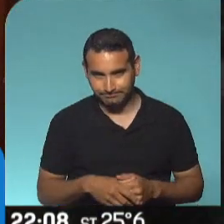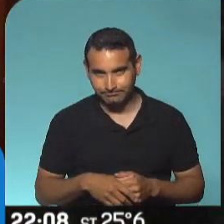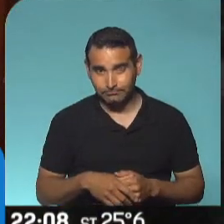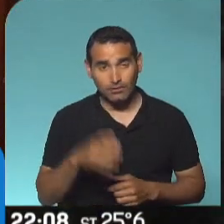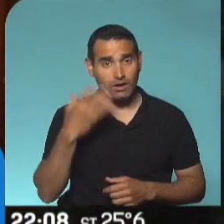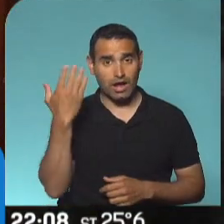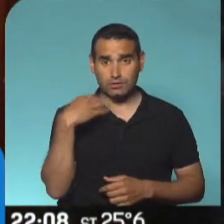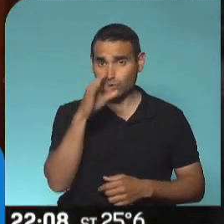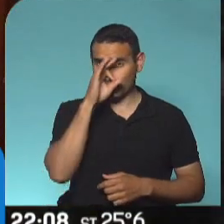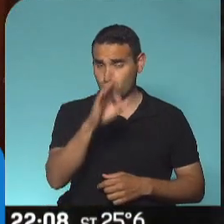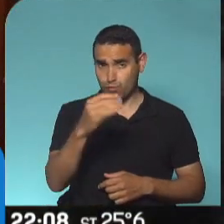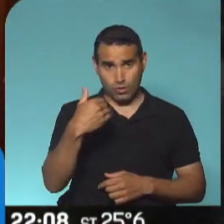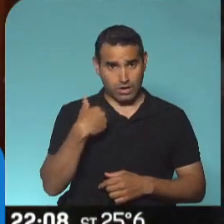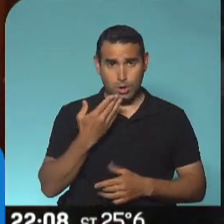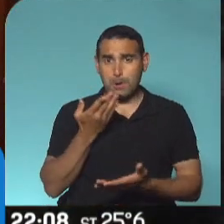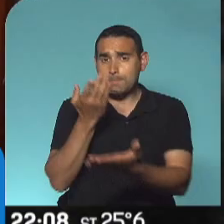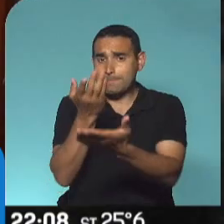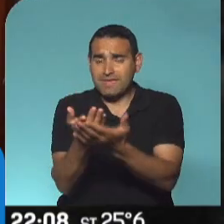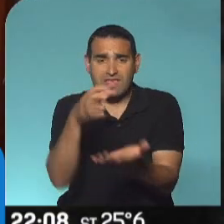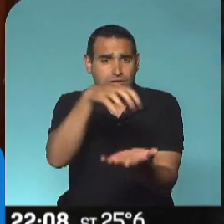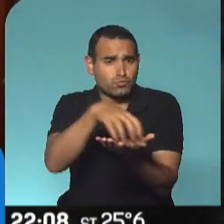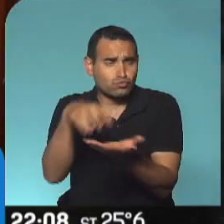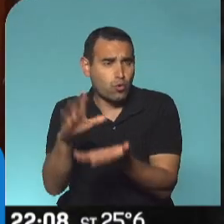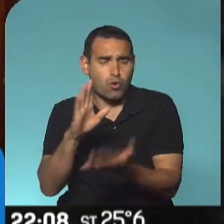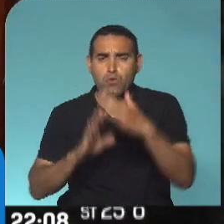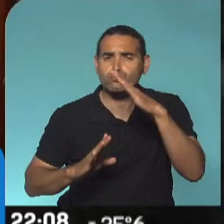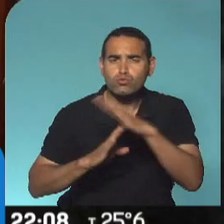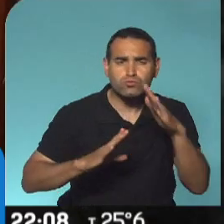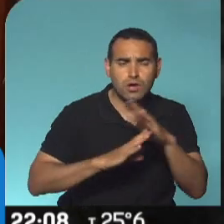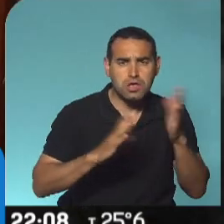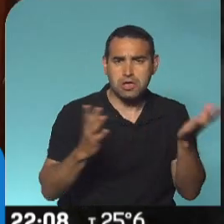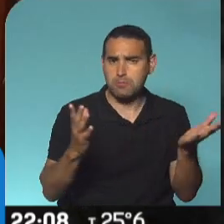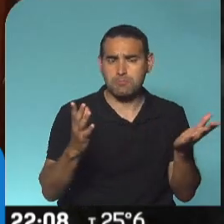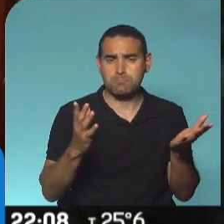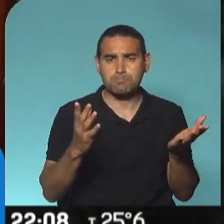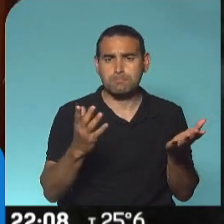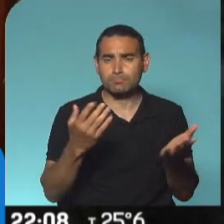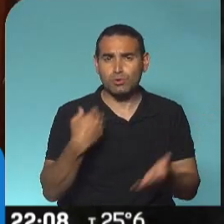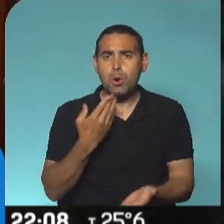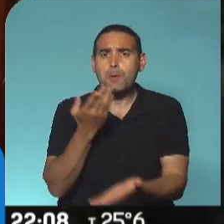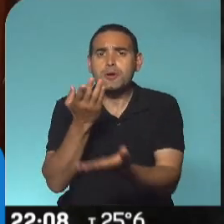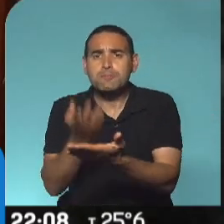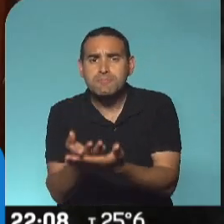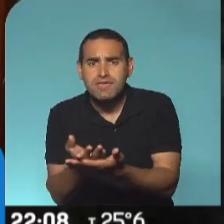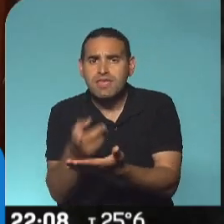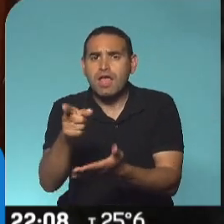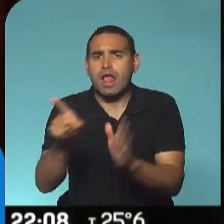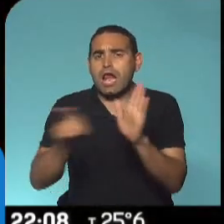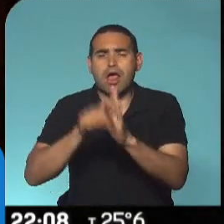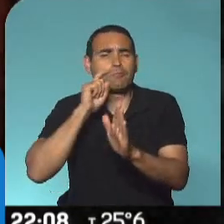vida he pedido a instituciones, a autoridades, que hagan alguna cosa